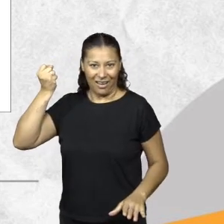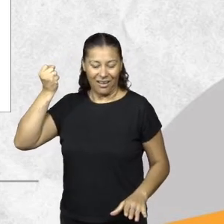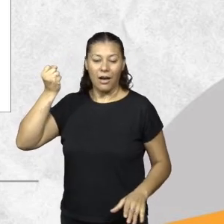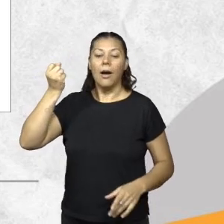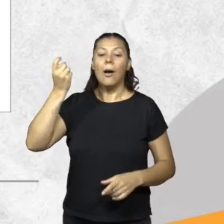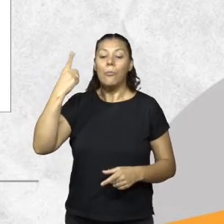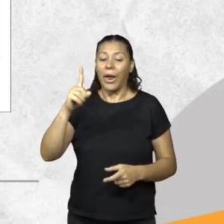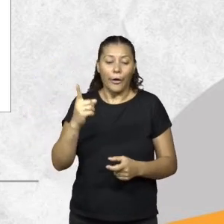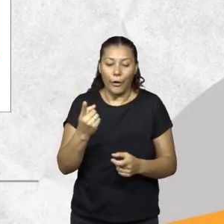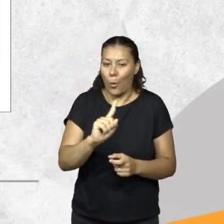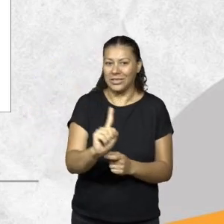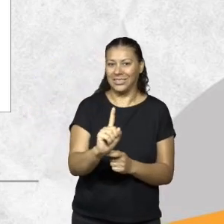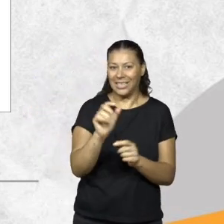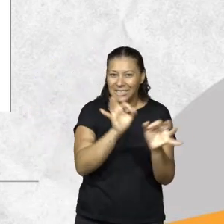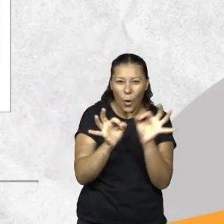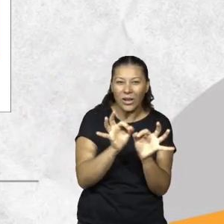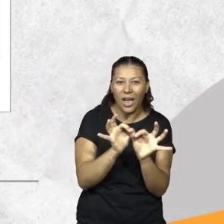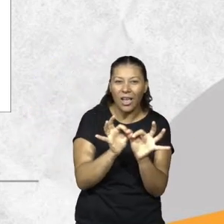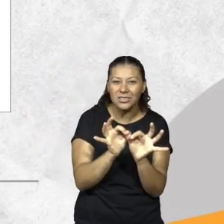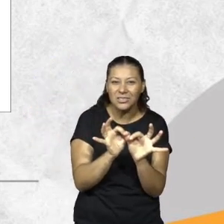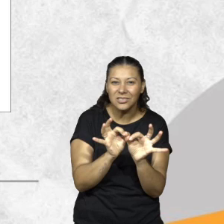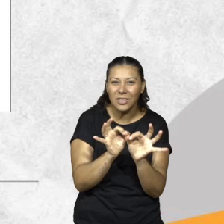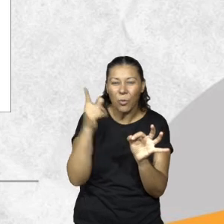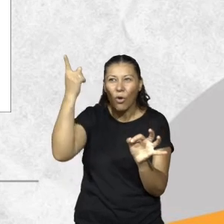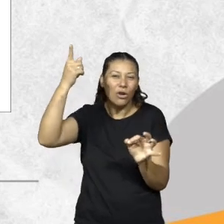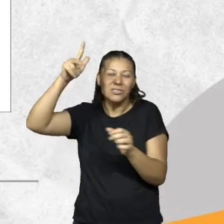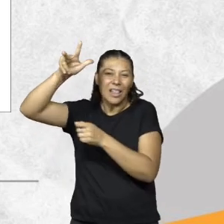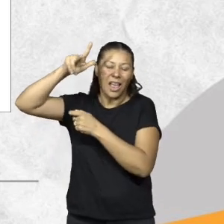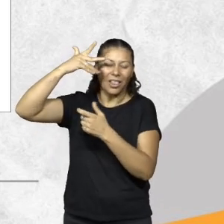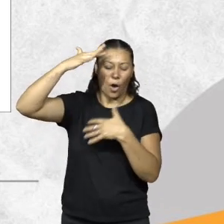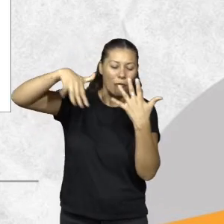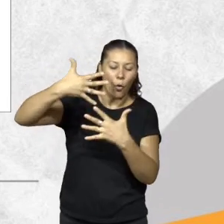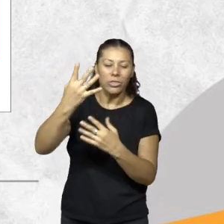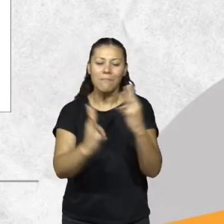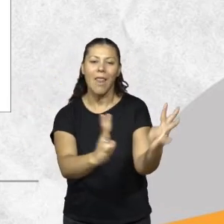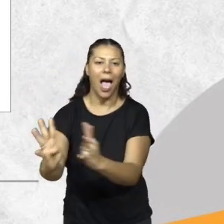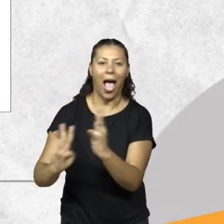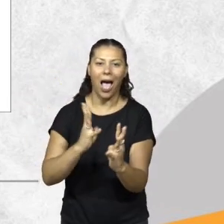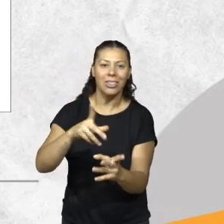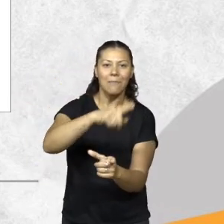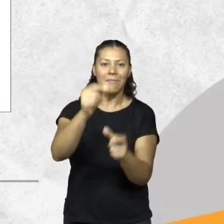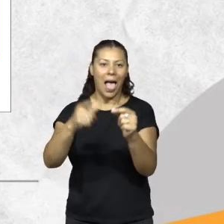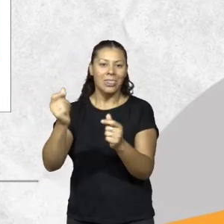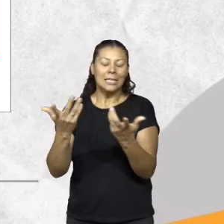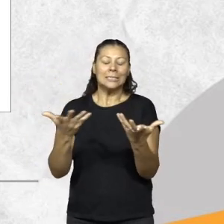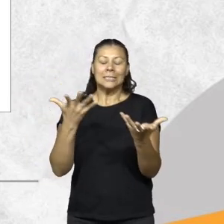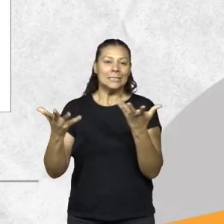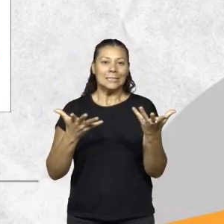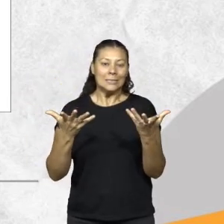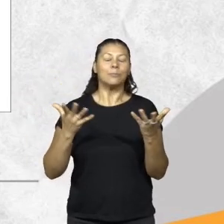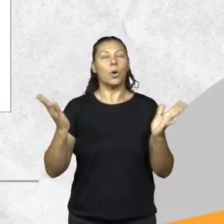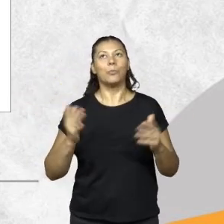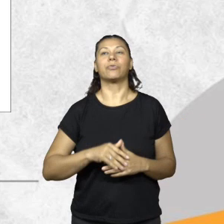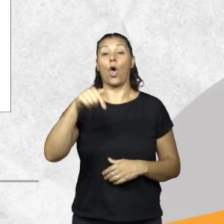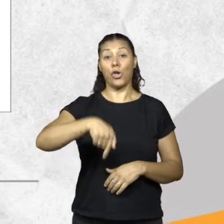clorofila. Por eso es muy importante corroborar con monitoreo de campo. Entonces, hoy